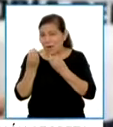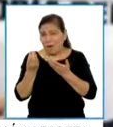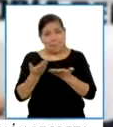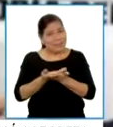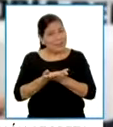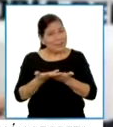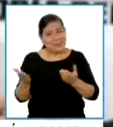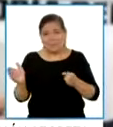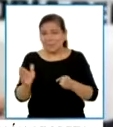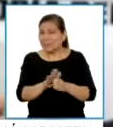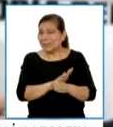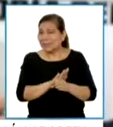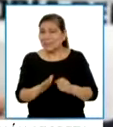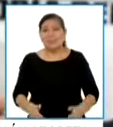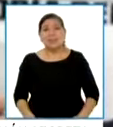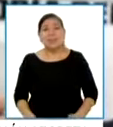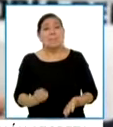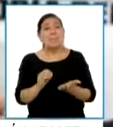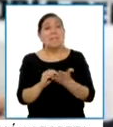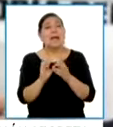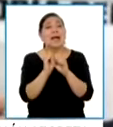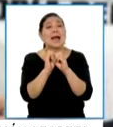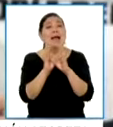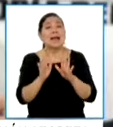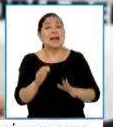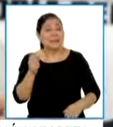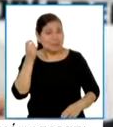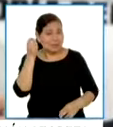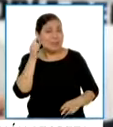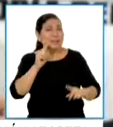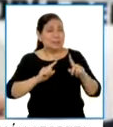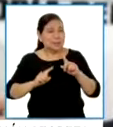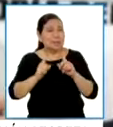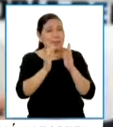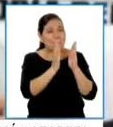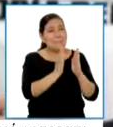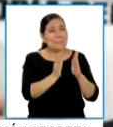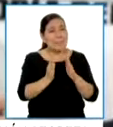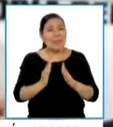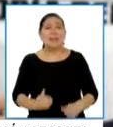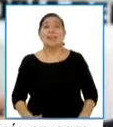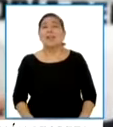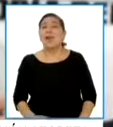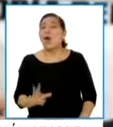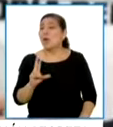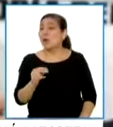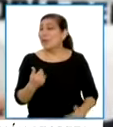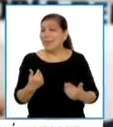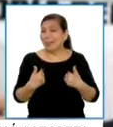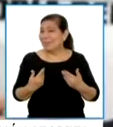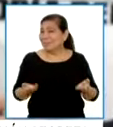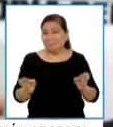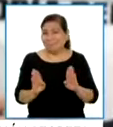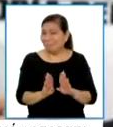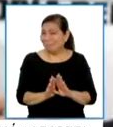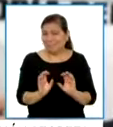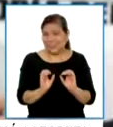con suficiente claridad y se entiende en alguna medida porque todavía no es que tenga